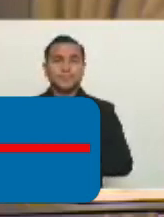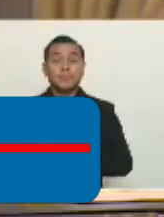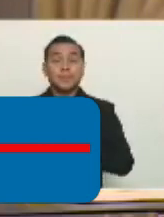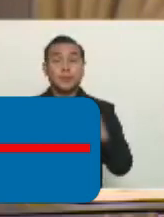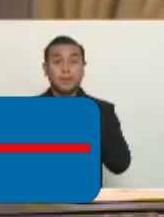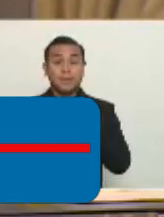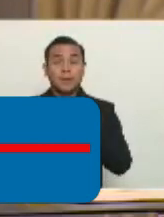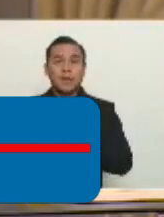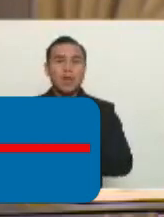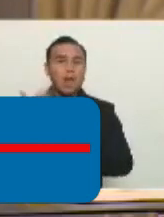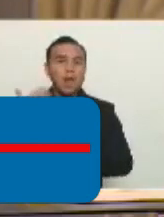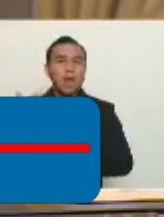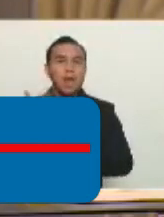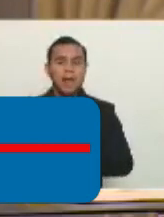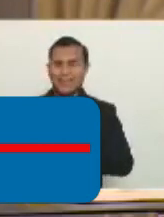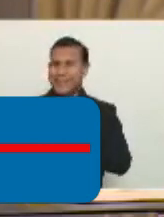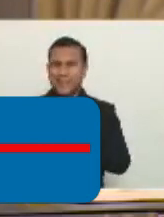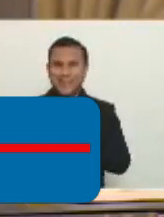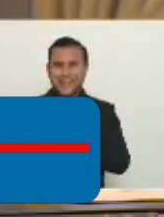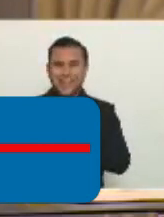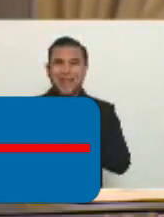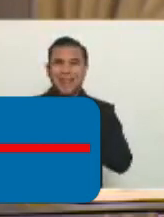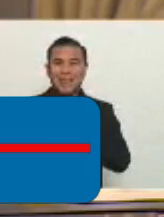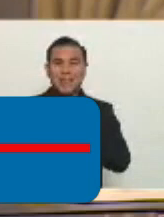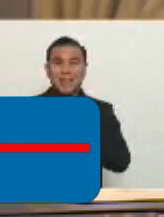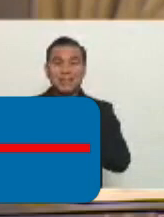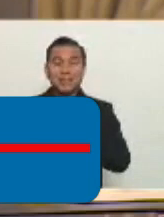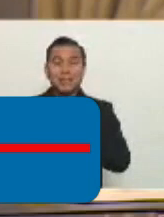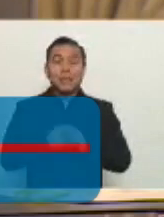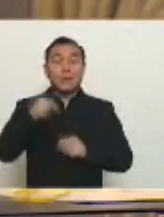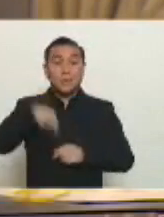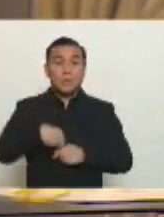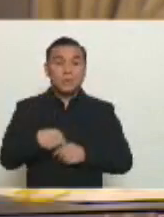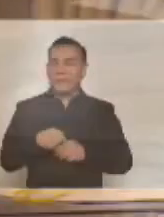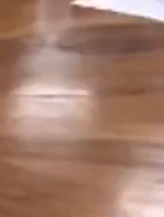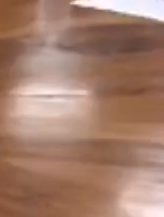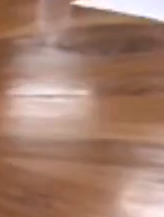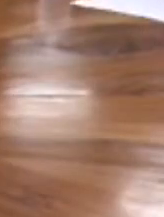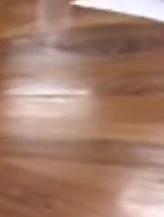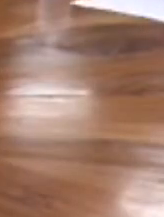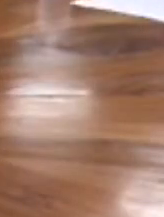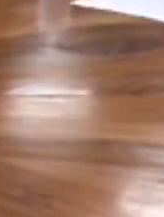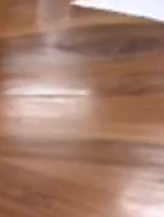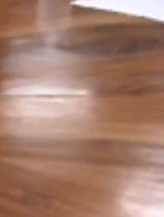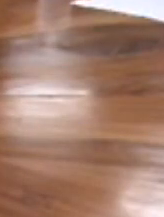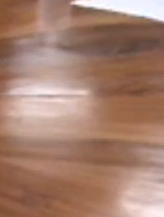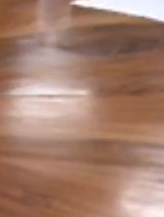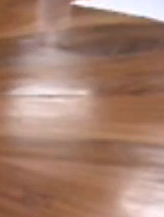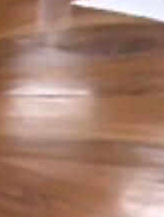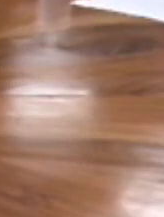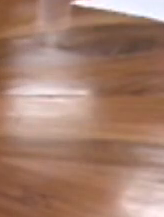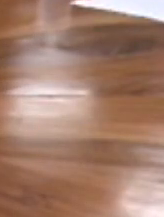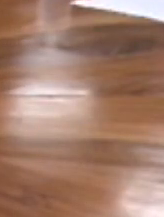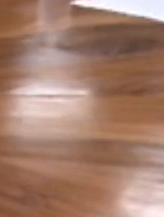haber aplanado la curva, pero lo único que están haciendo es disminuir el número de pruebas diarias. El canciller de Costa Rica, Rodolfo